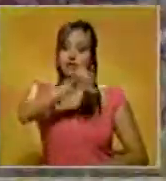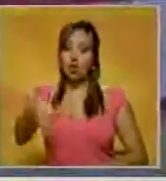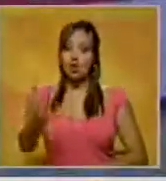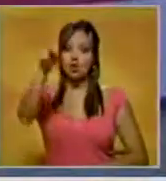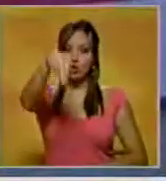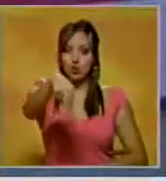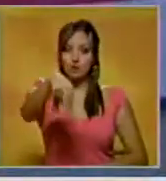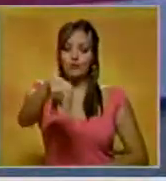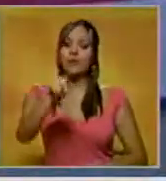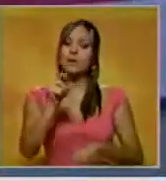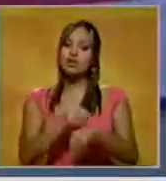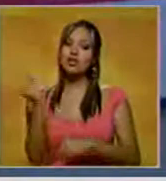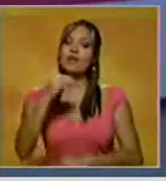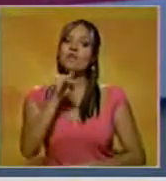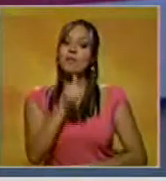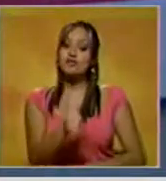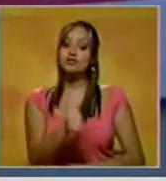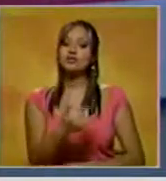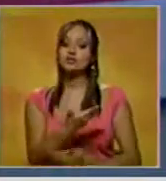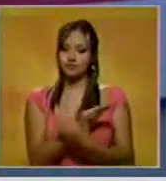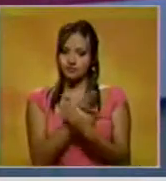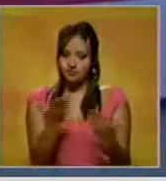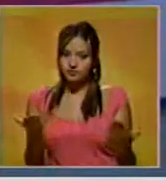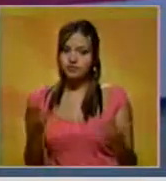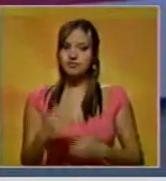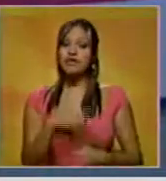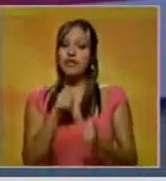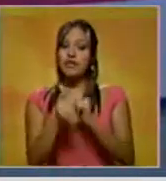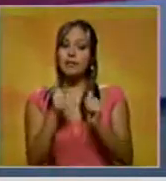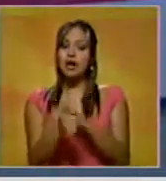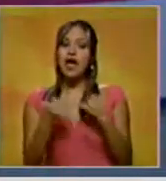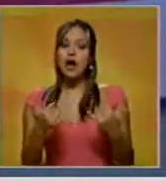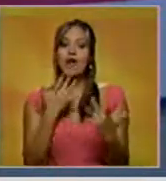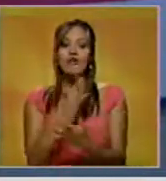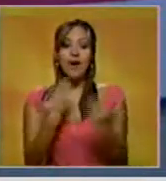En minutos regresaremos con mucho más de la información deportiva. Vamos ahora con Estrenos Estrellas.